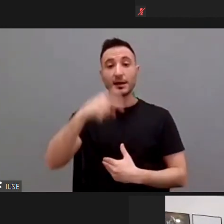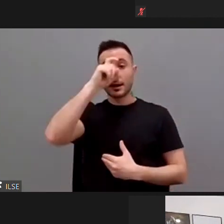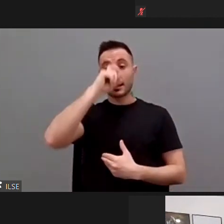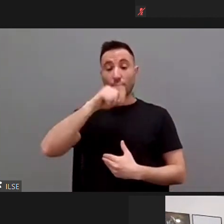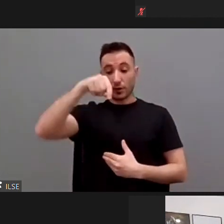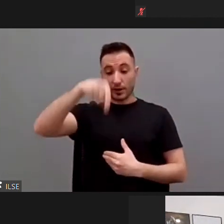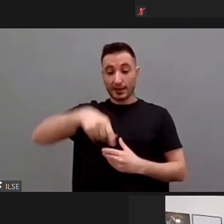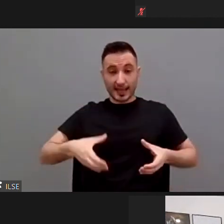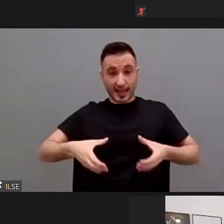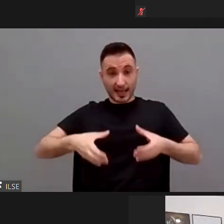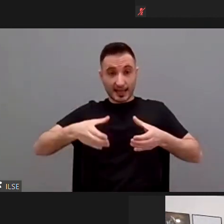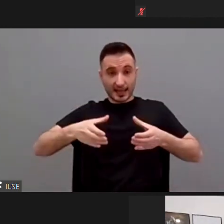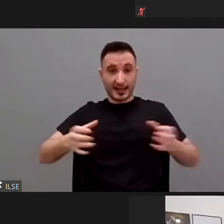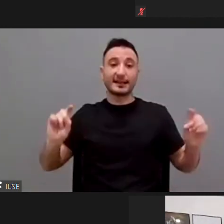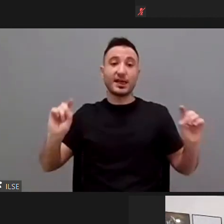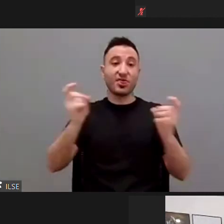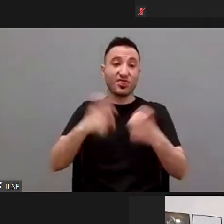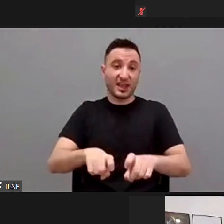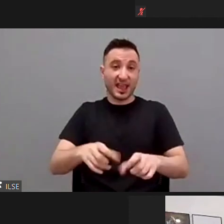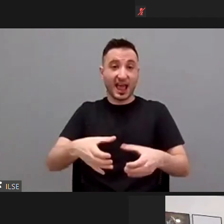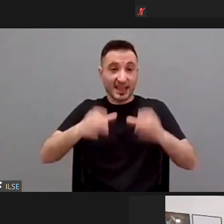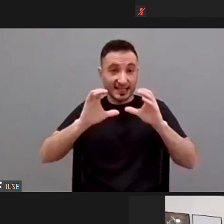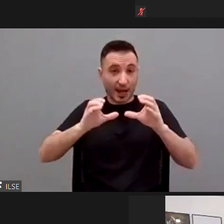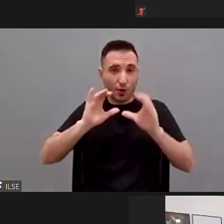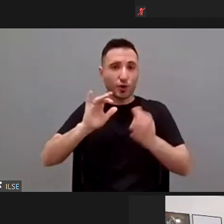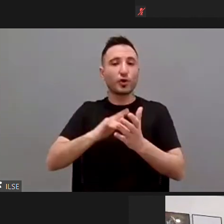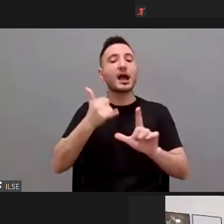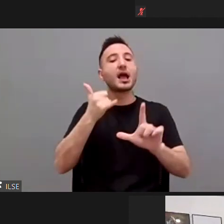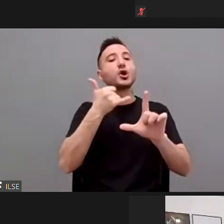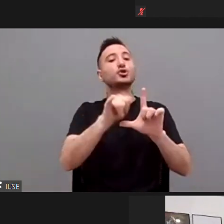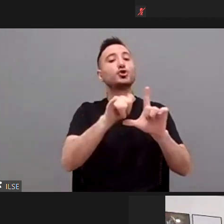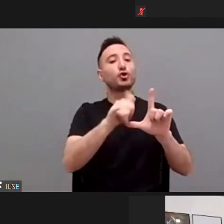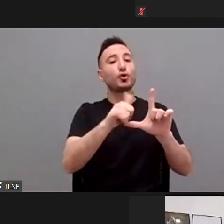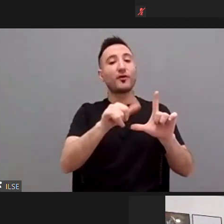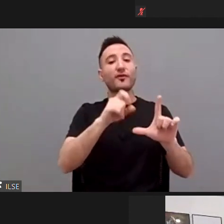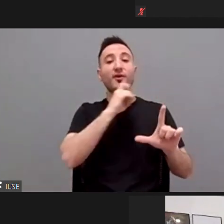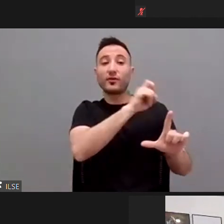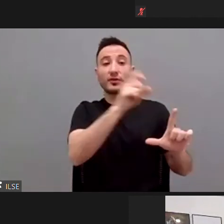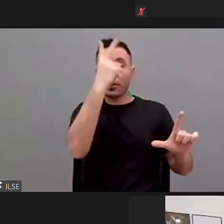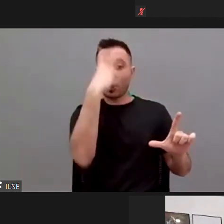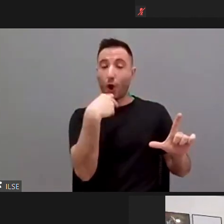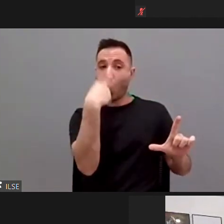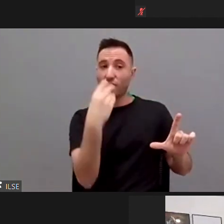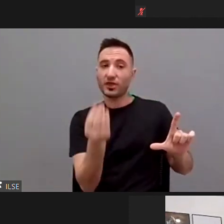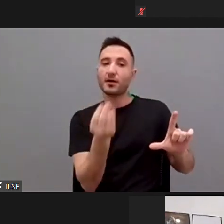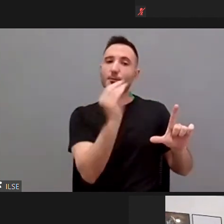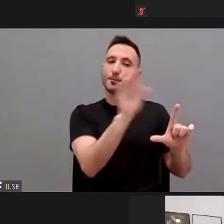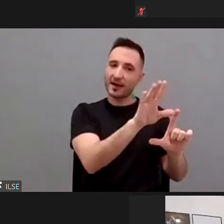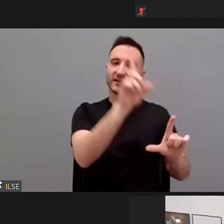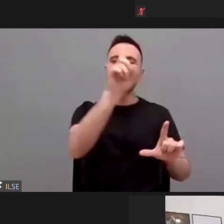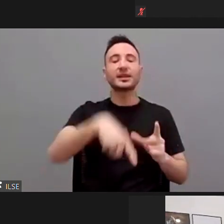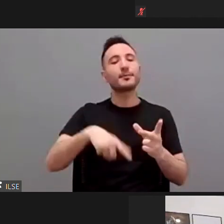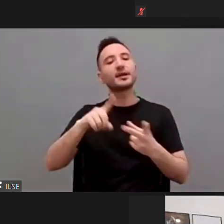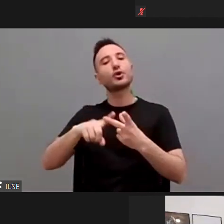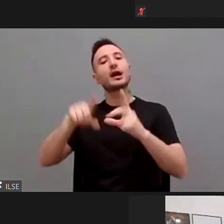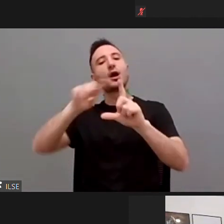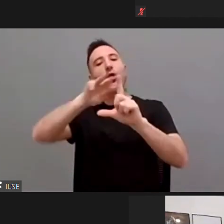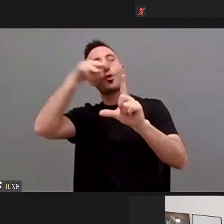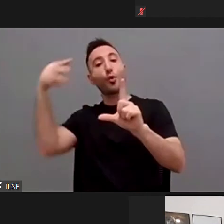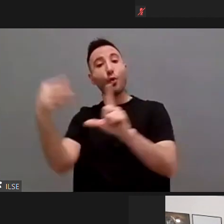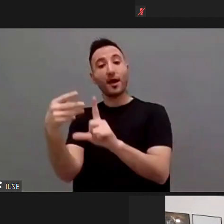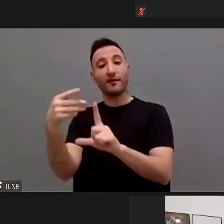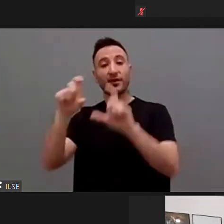está colgado, va a estar colgado en el canal YouTube de la Fundación ONCE y también en la página web de la Fundación Legalitas. Agradecemos también